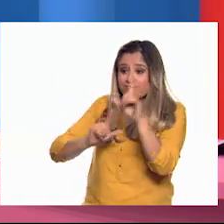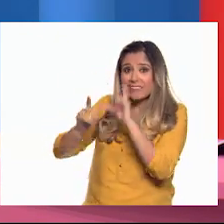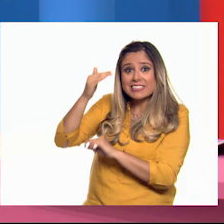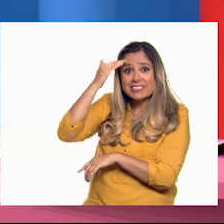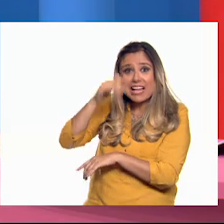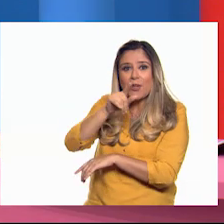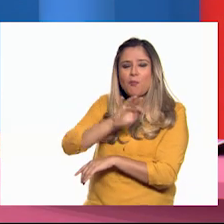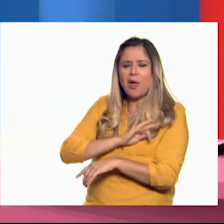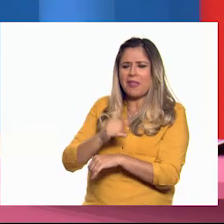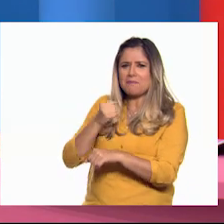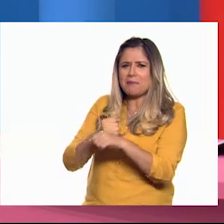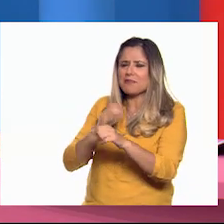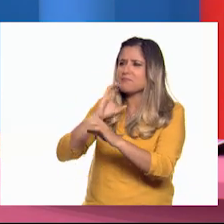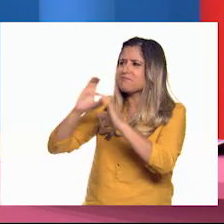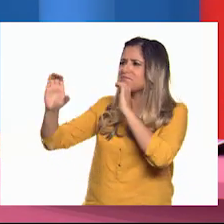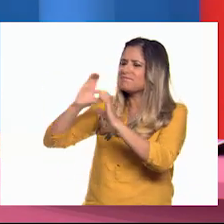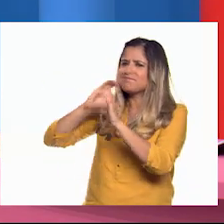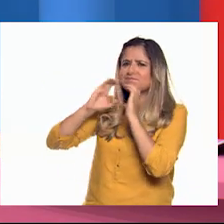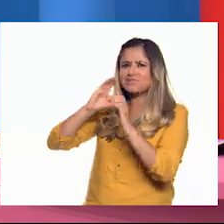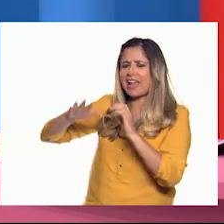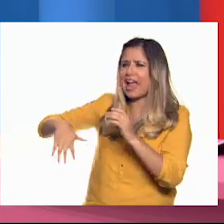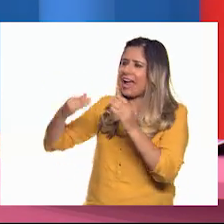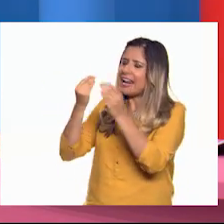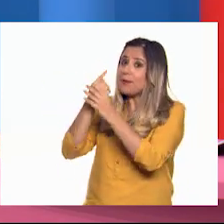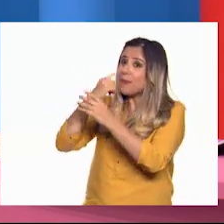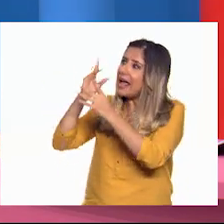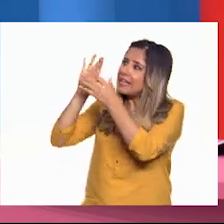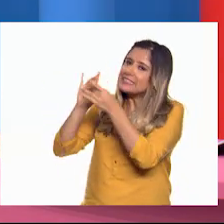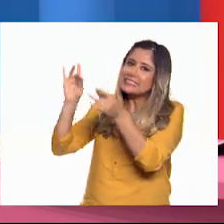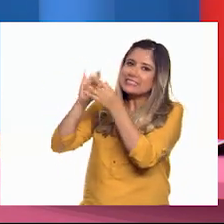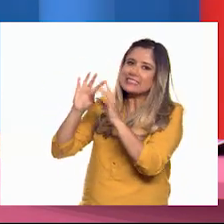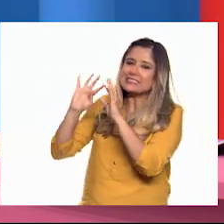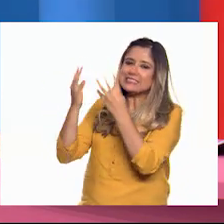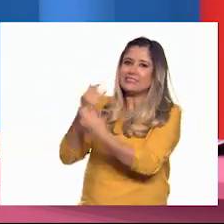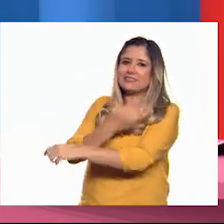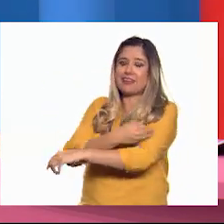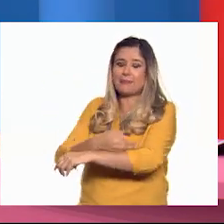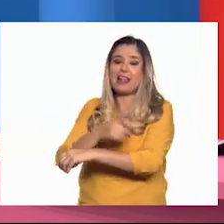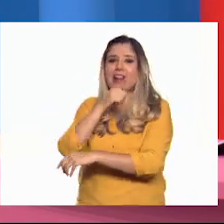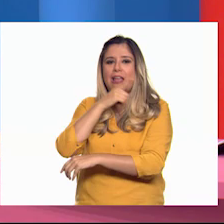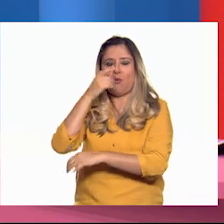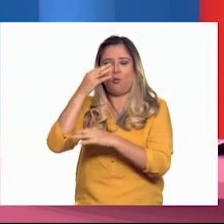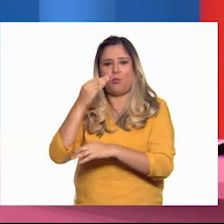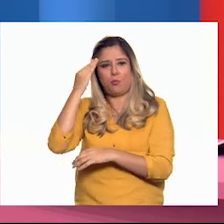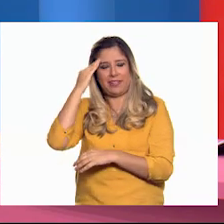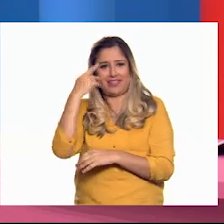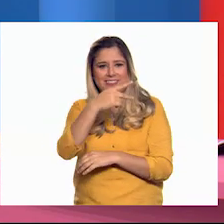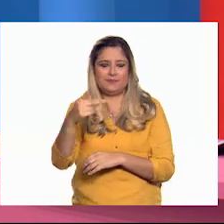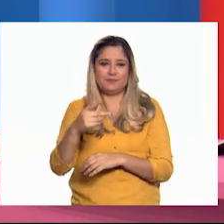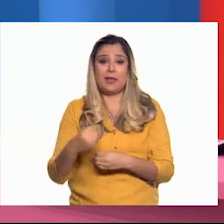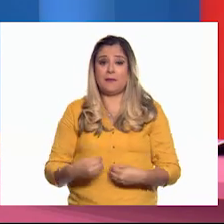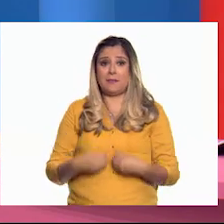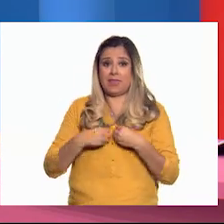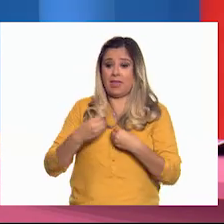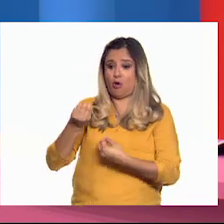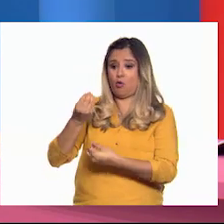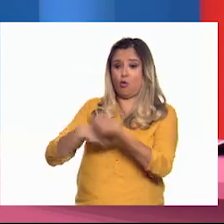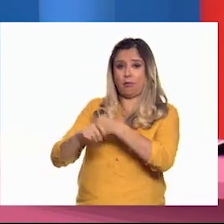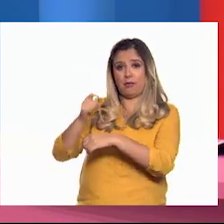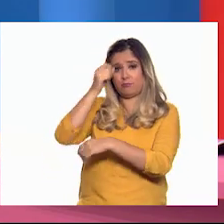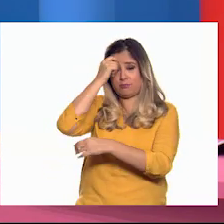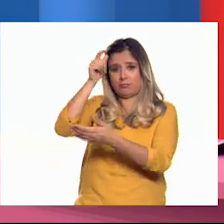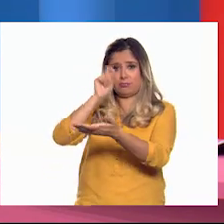momento para practicarla y platica con tu familia en tu lengua materna. Por hoy hemos terminado con Vida y obra de un escritor, de